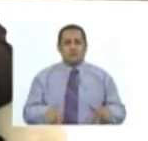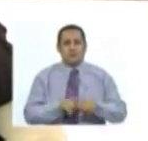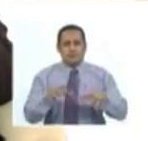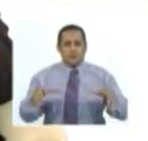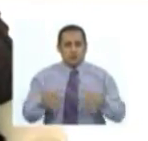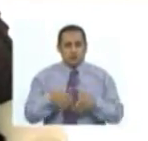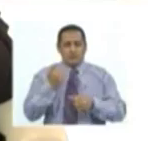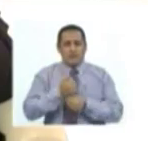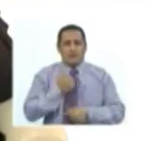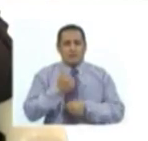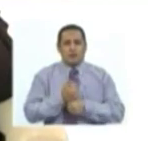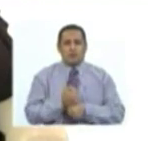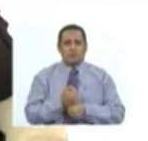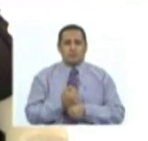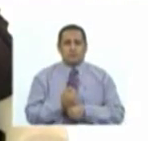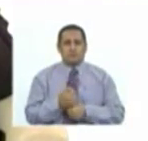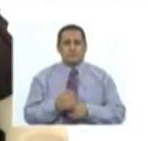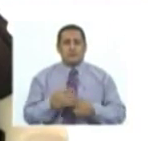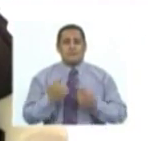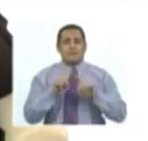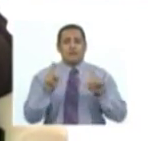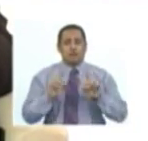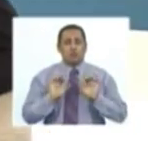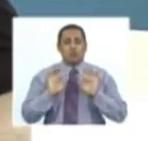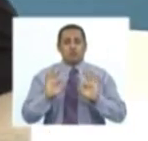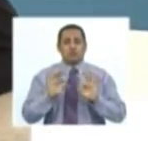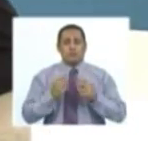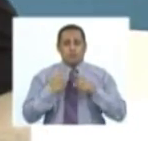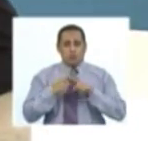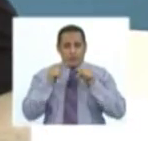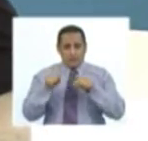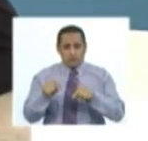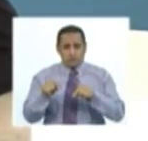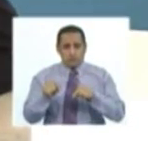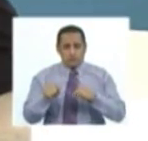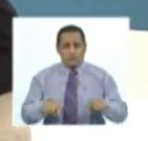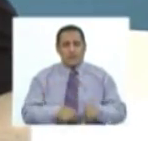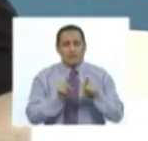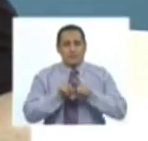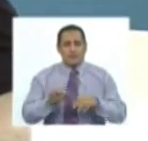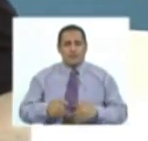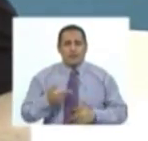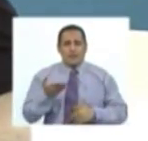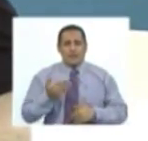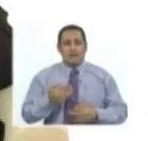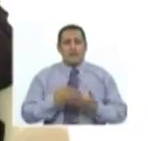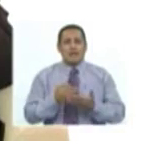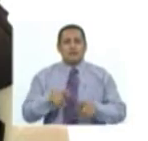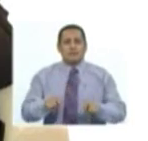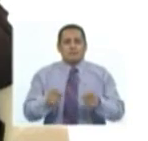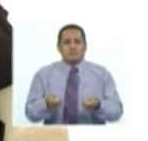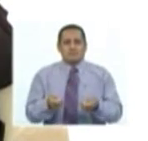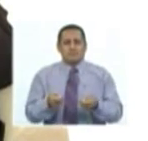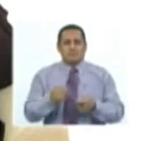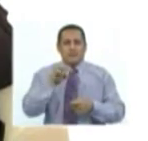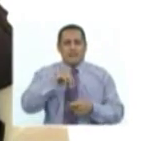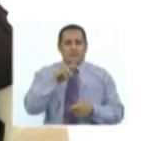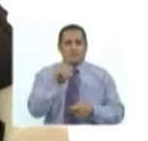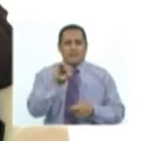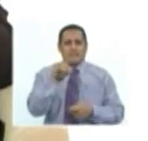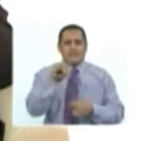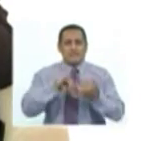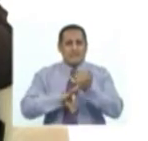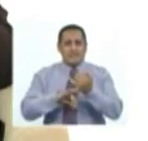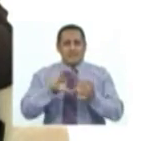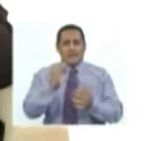sistema. Pero precisamente para eso existen las medidas cautelares, ¿no? O sea,